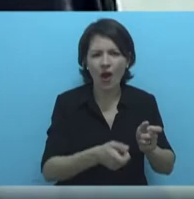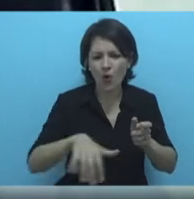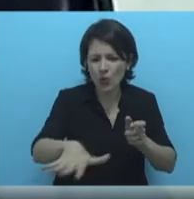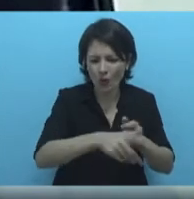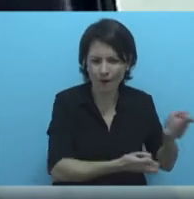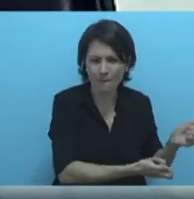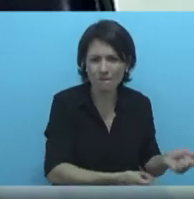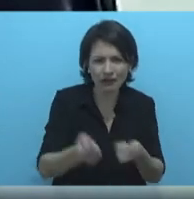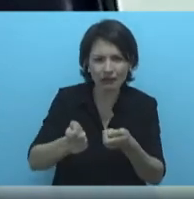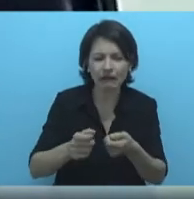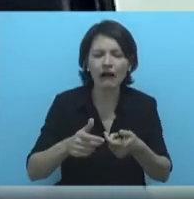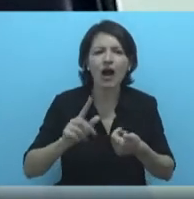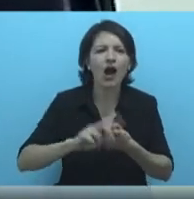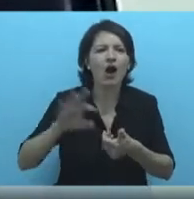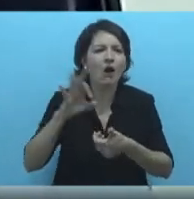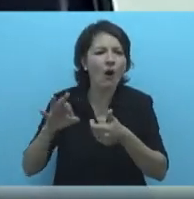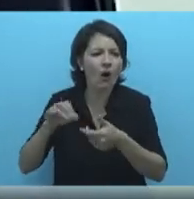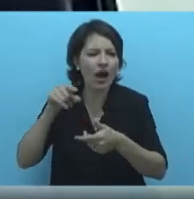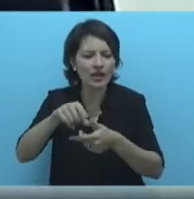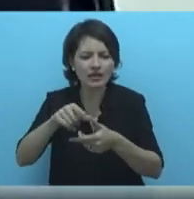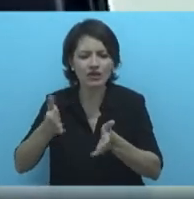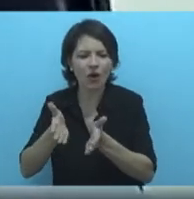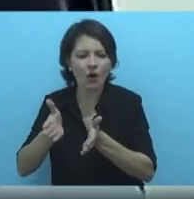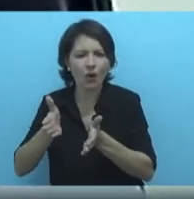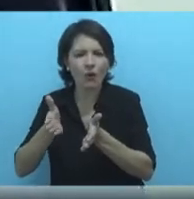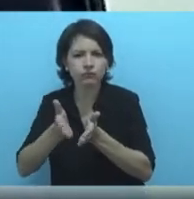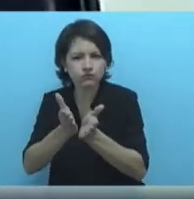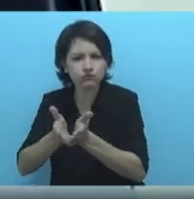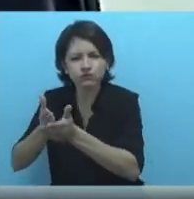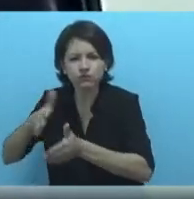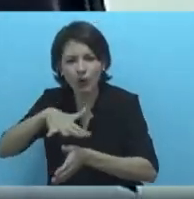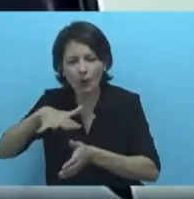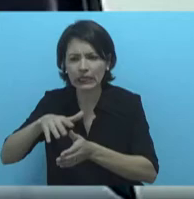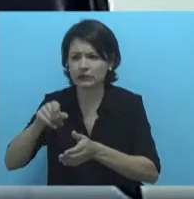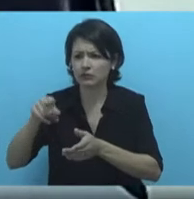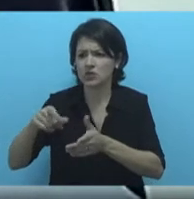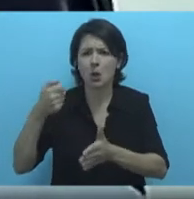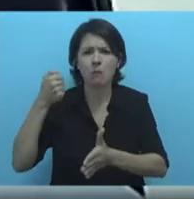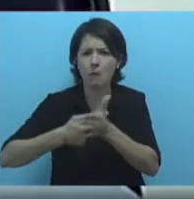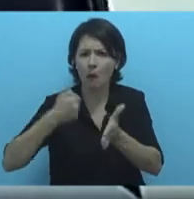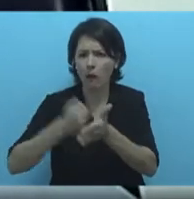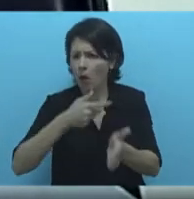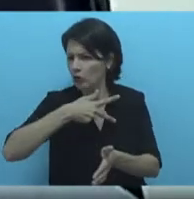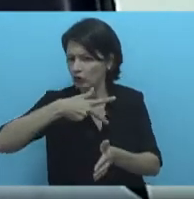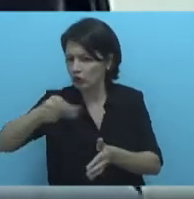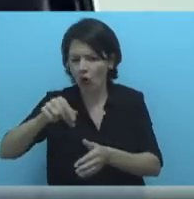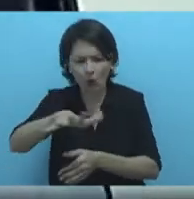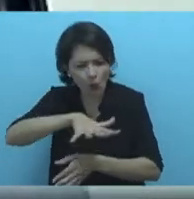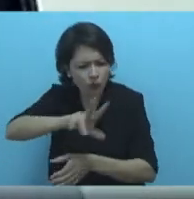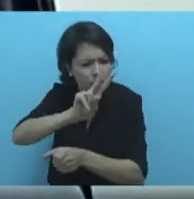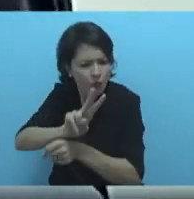náuticas y me parece que está de estos vecinos y vecinas lo que hoy están organizados a través de una